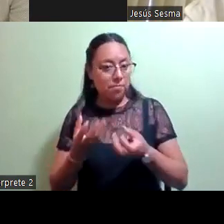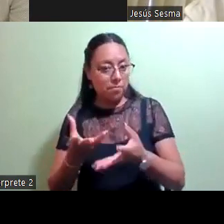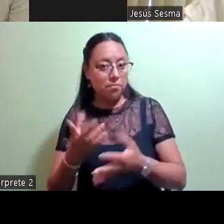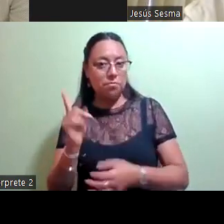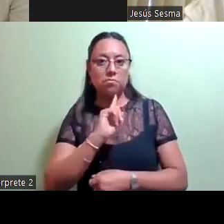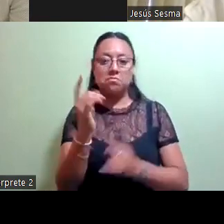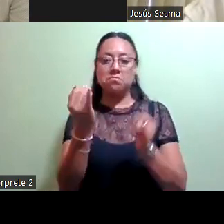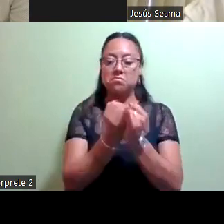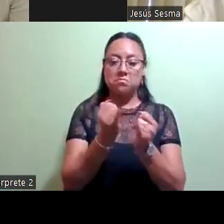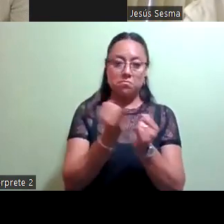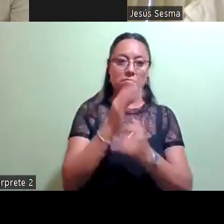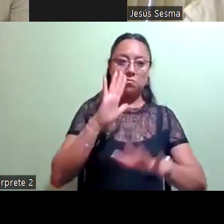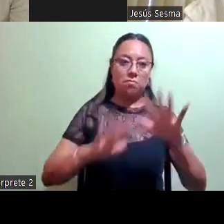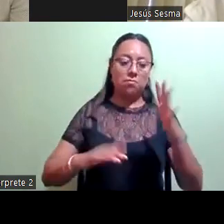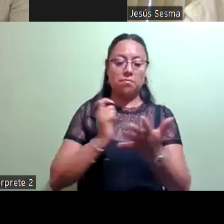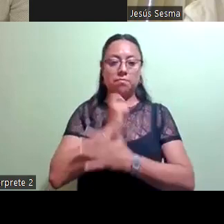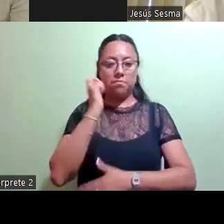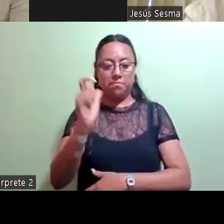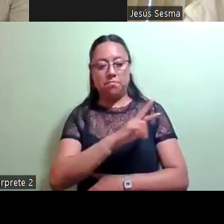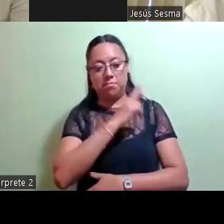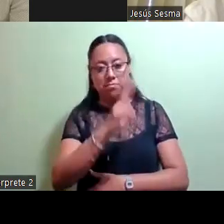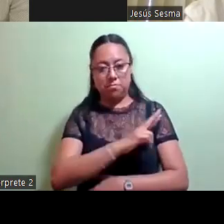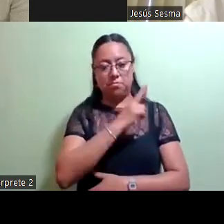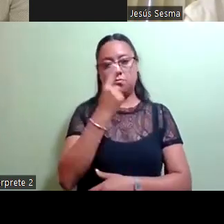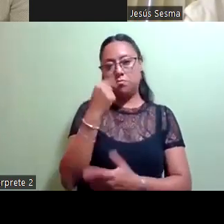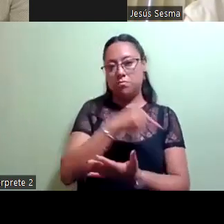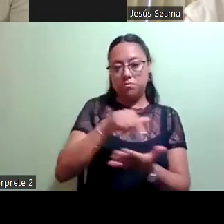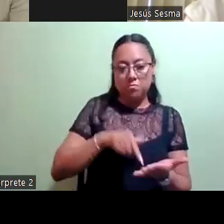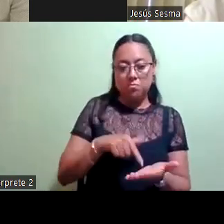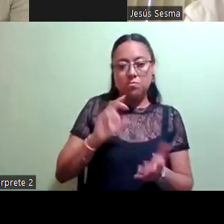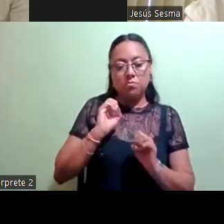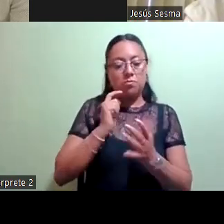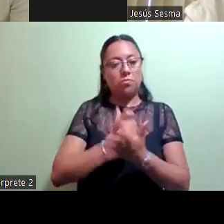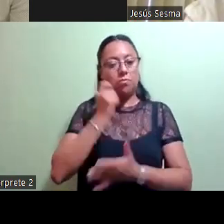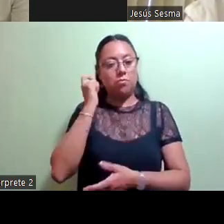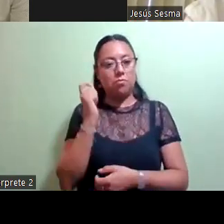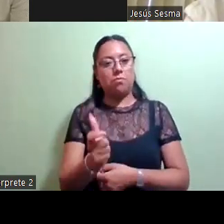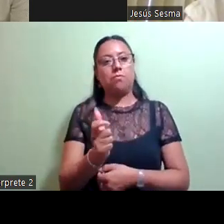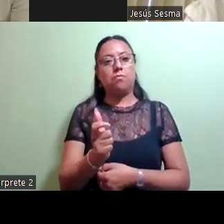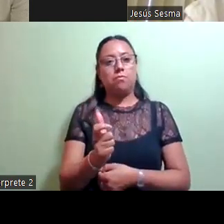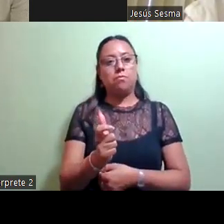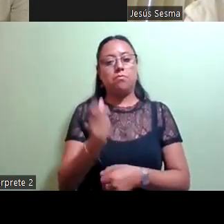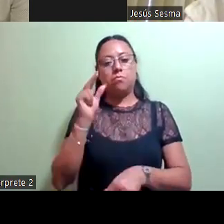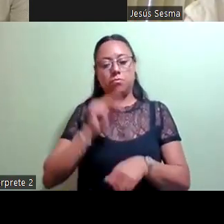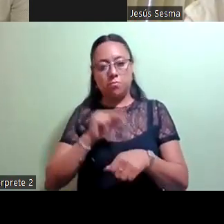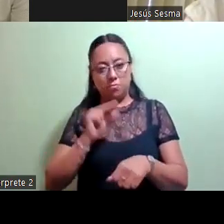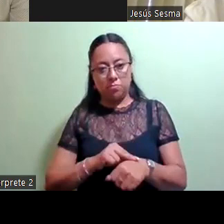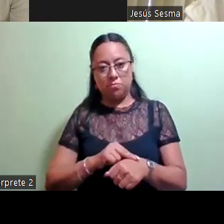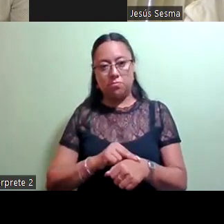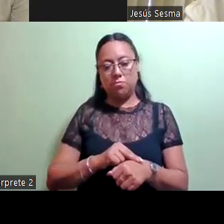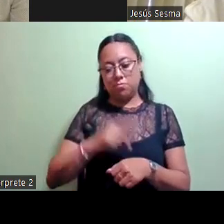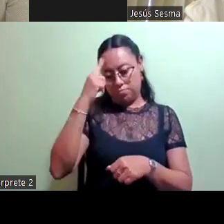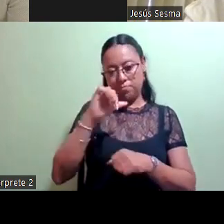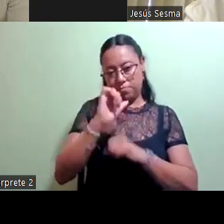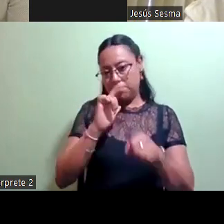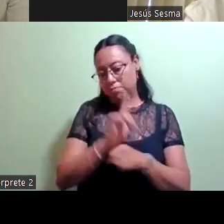veces los costos de pago de renta de un espacio, de pago de veterinarios, etcétera. Entonces